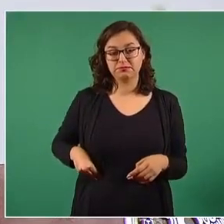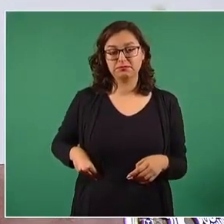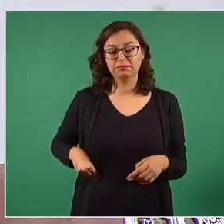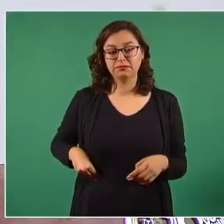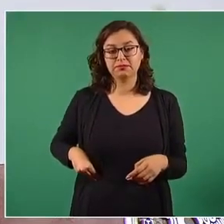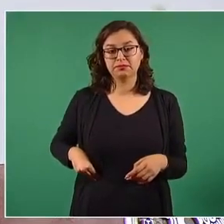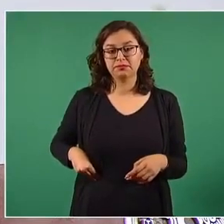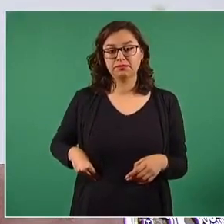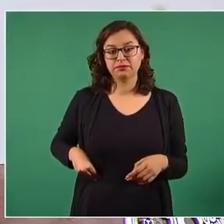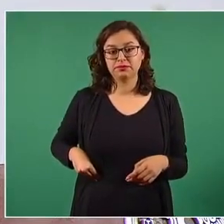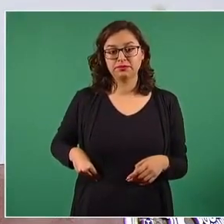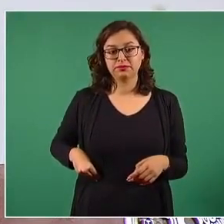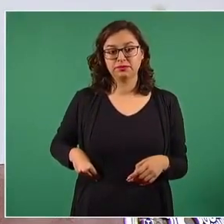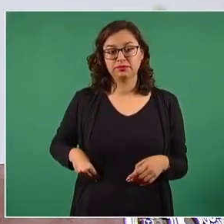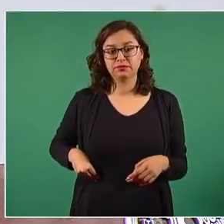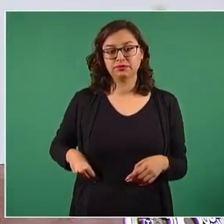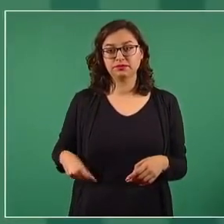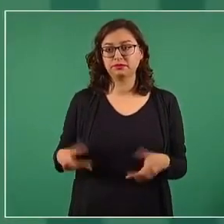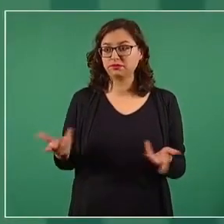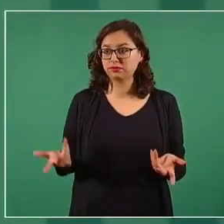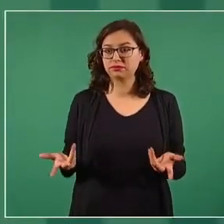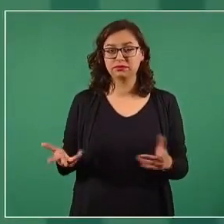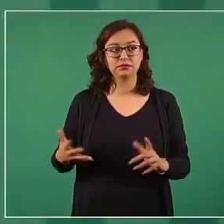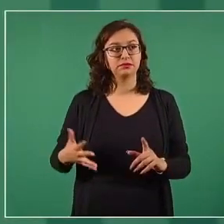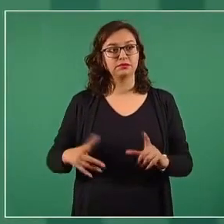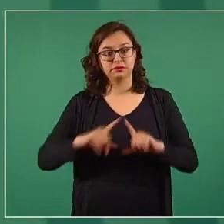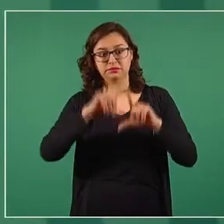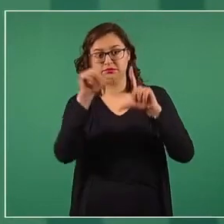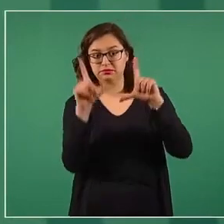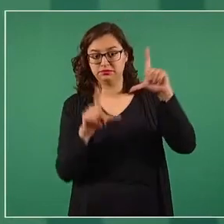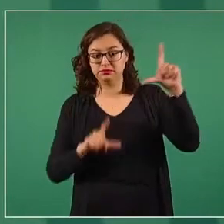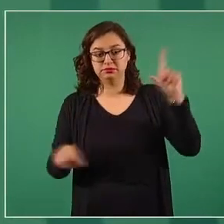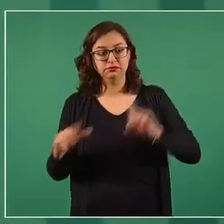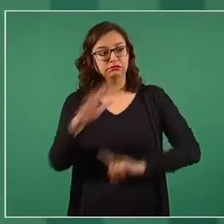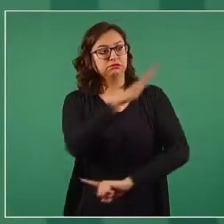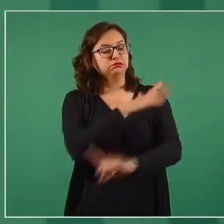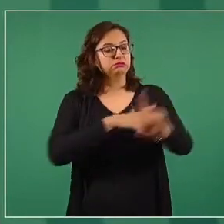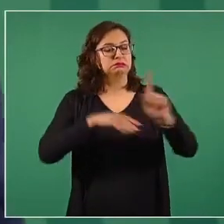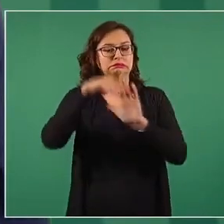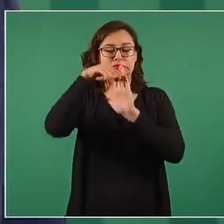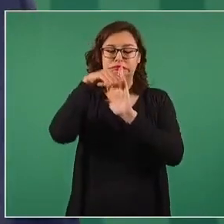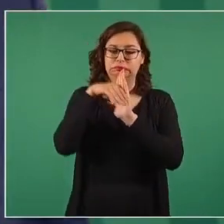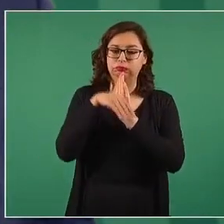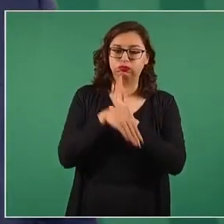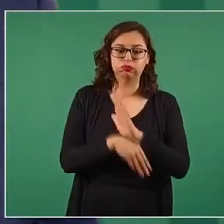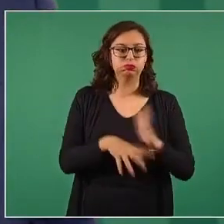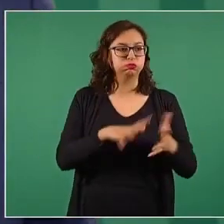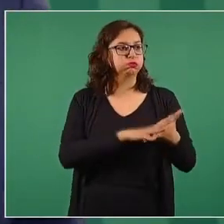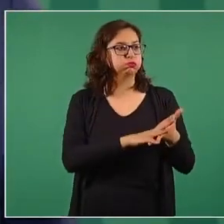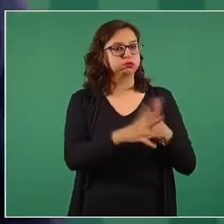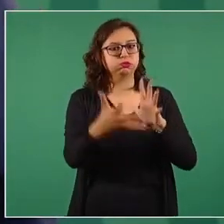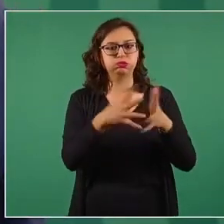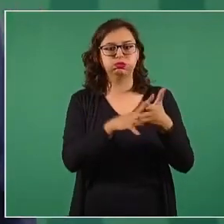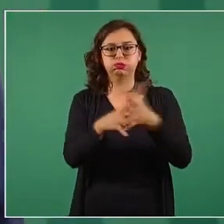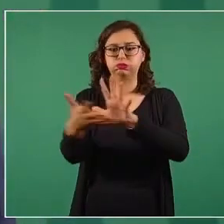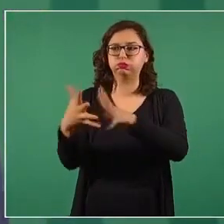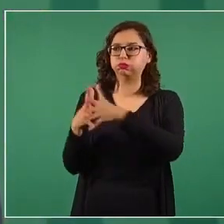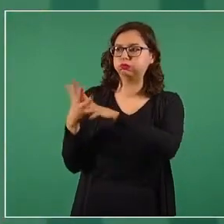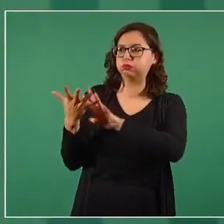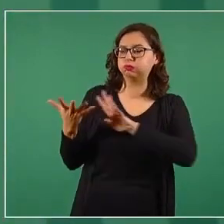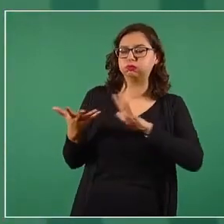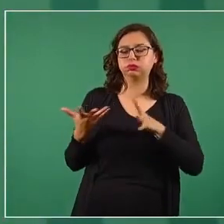de la descomposición social, de la violencia, porque ellos se han